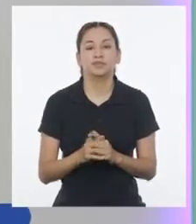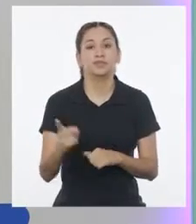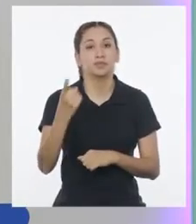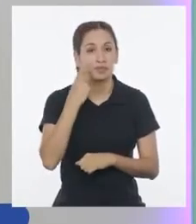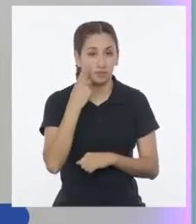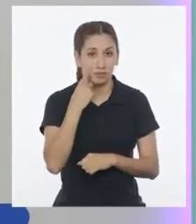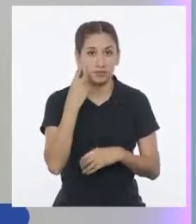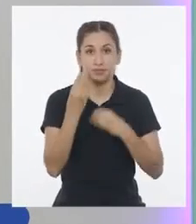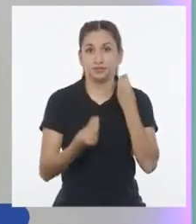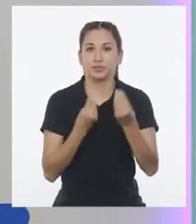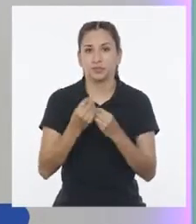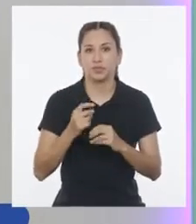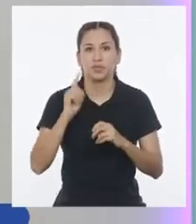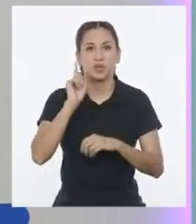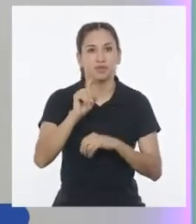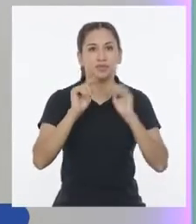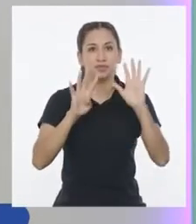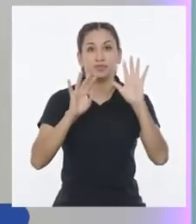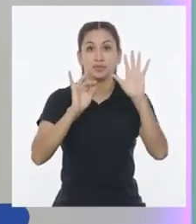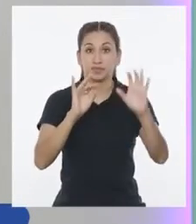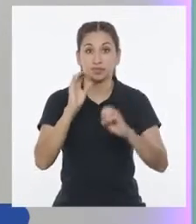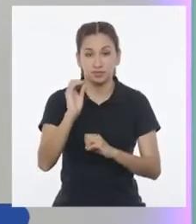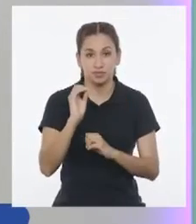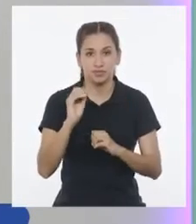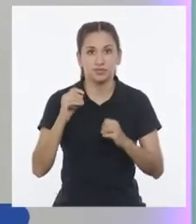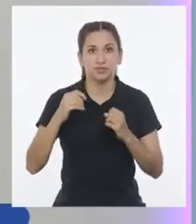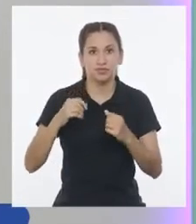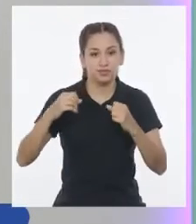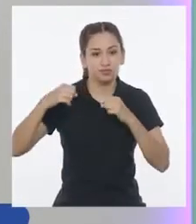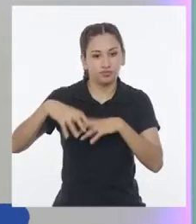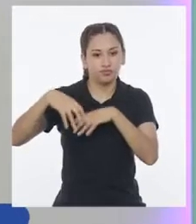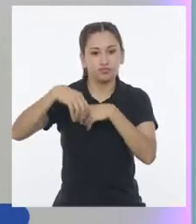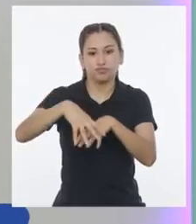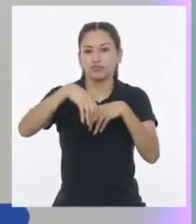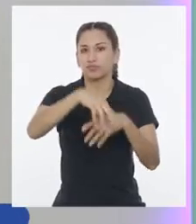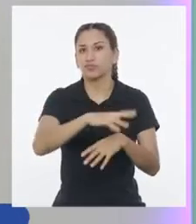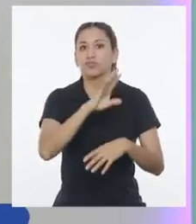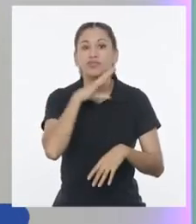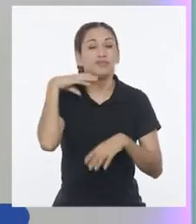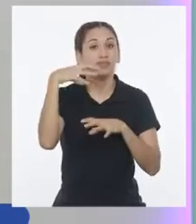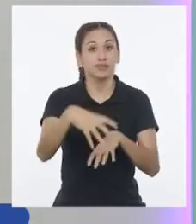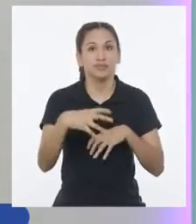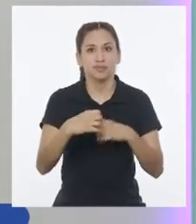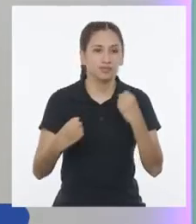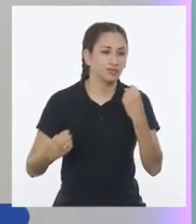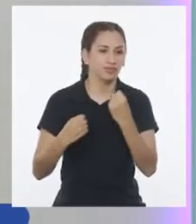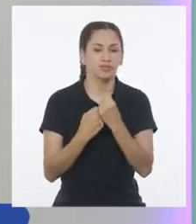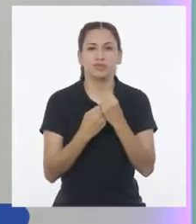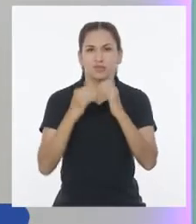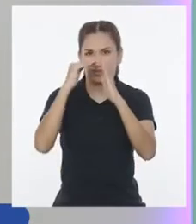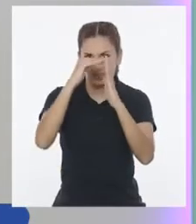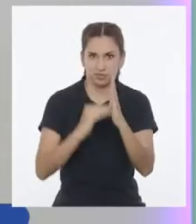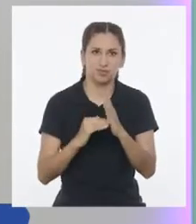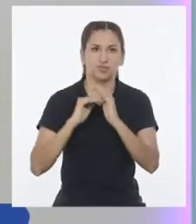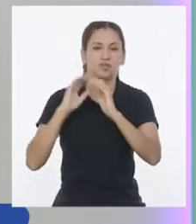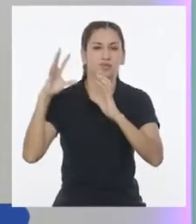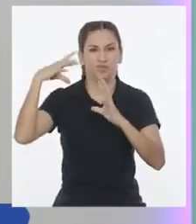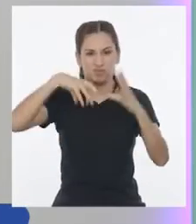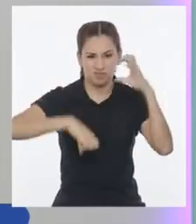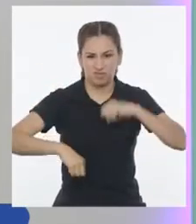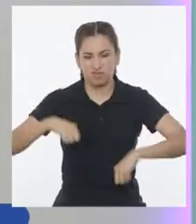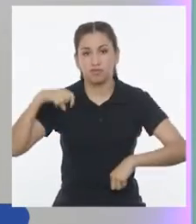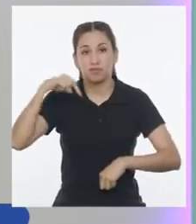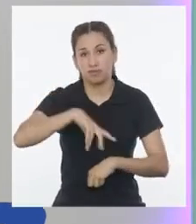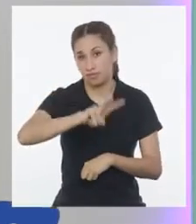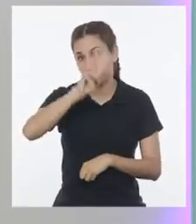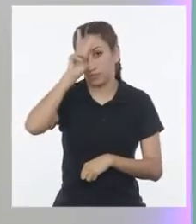siguiente: conocer cómo desde 1970 las rondas campesinas contribuyen a hacer frente al problema de la inseguridad ciudadana